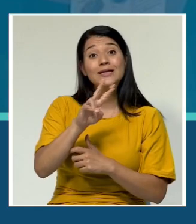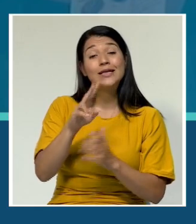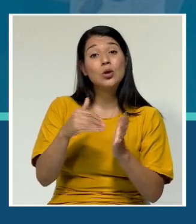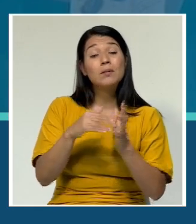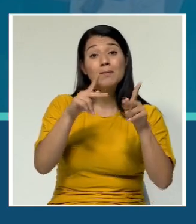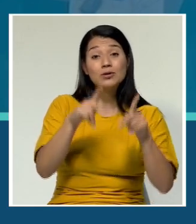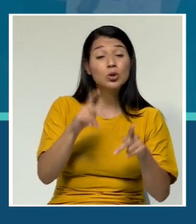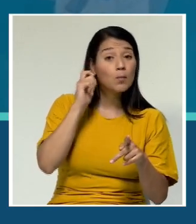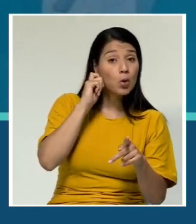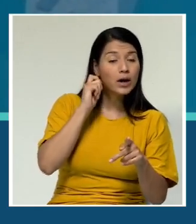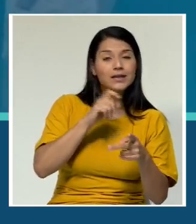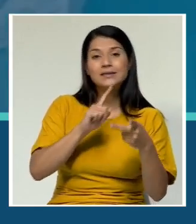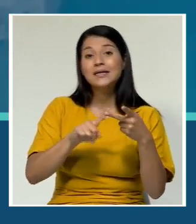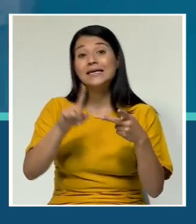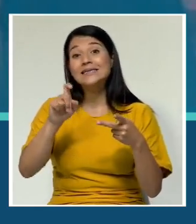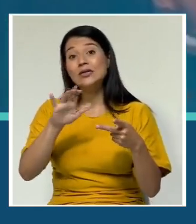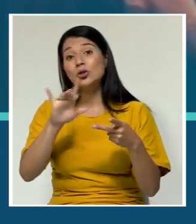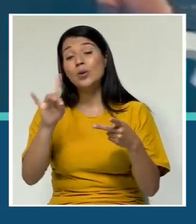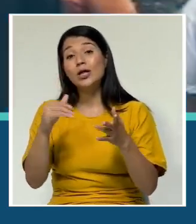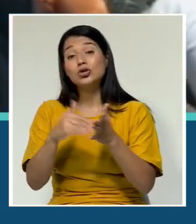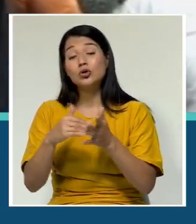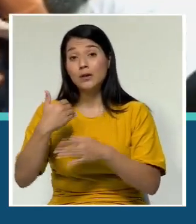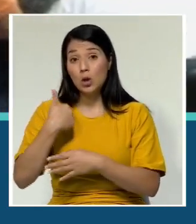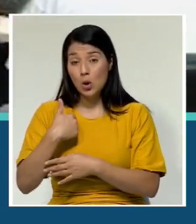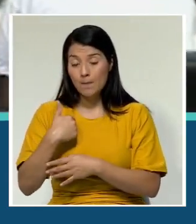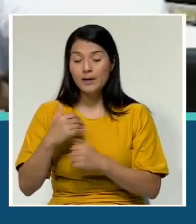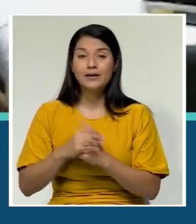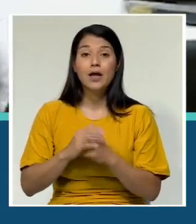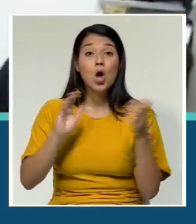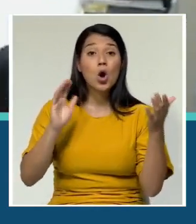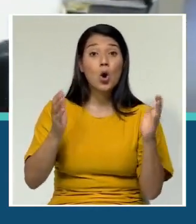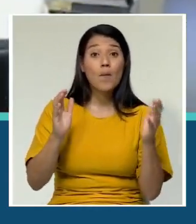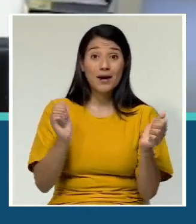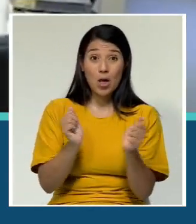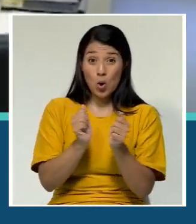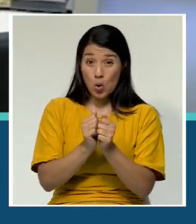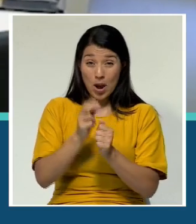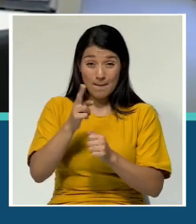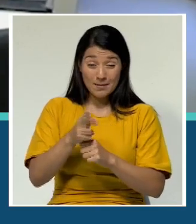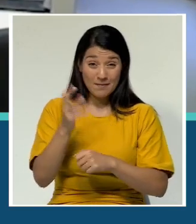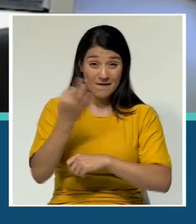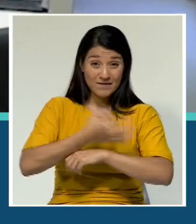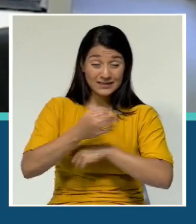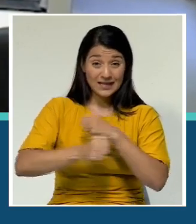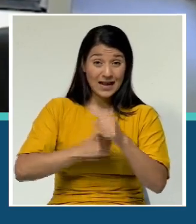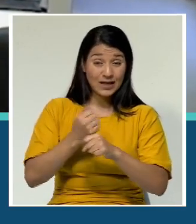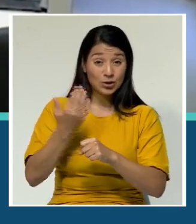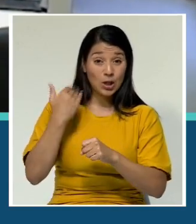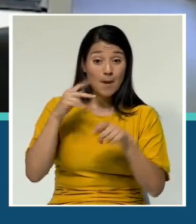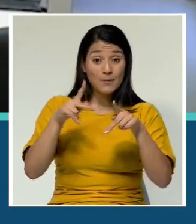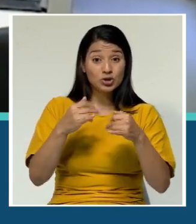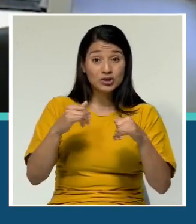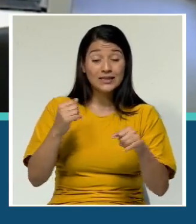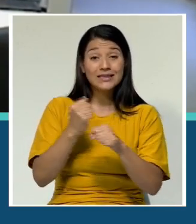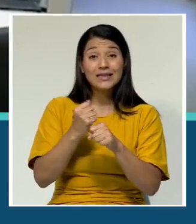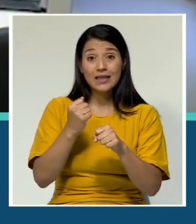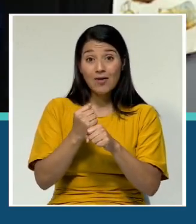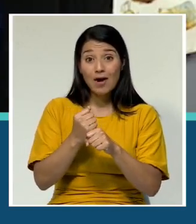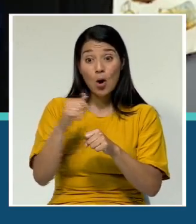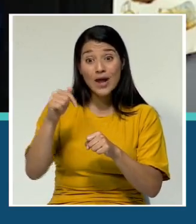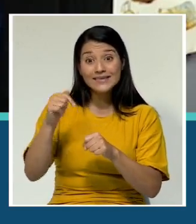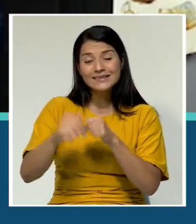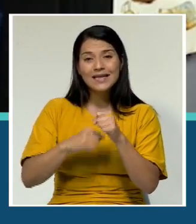hay 330,000 personas sin trabajo. De ellas, 172,000 son mujeres y 158,000 hombres.